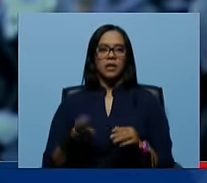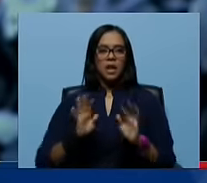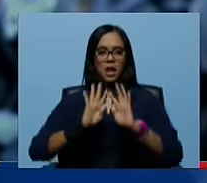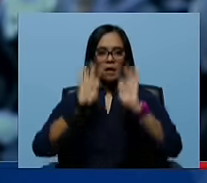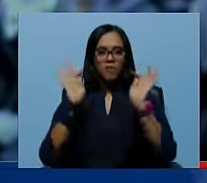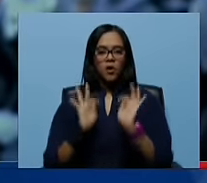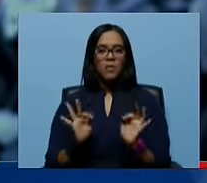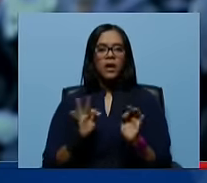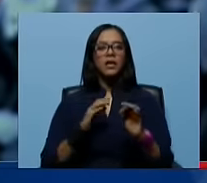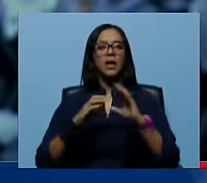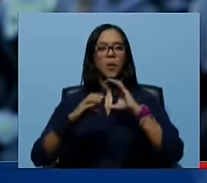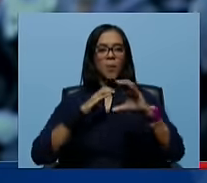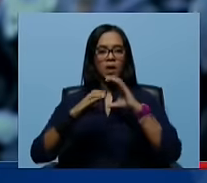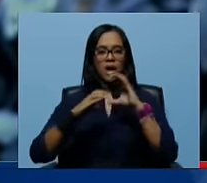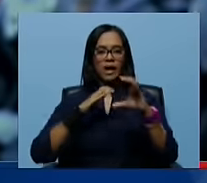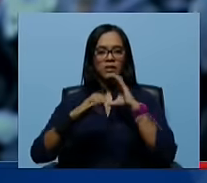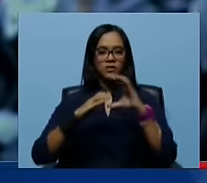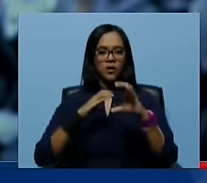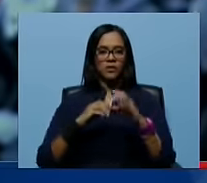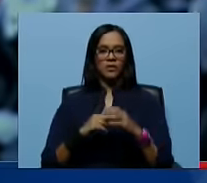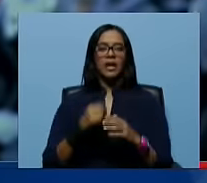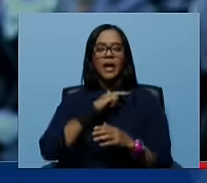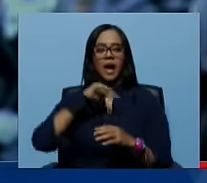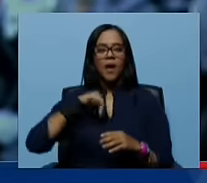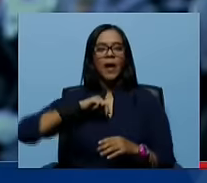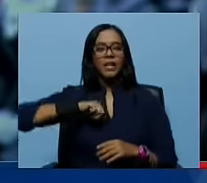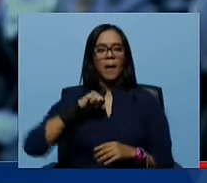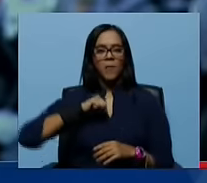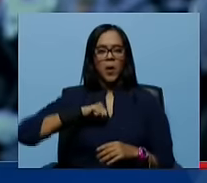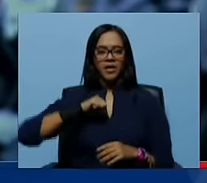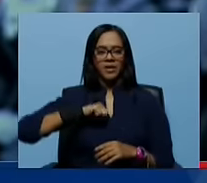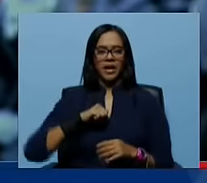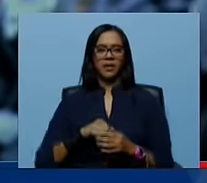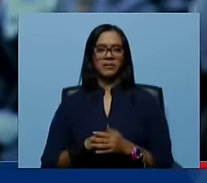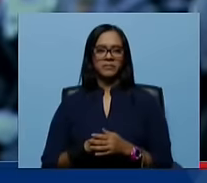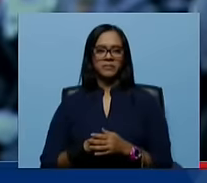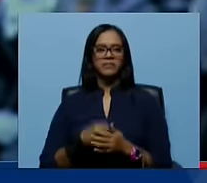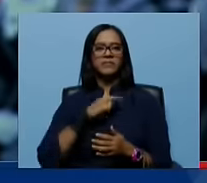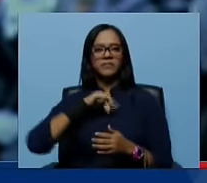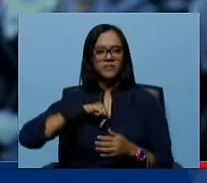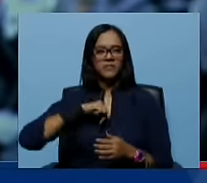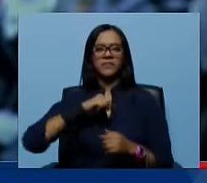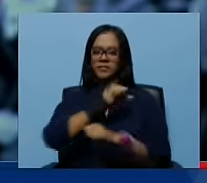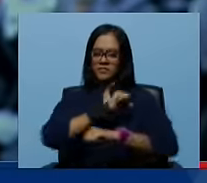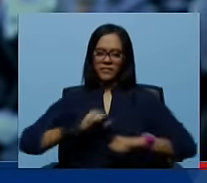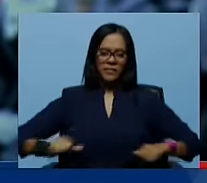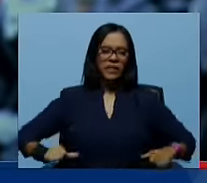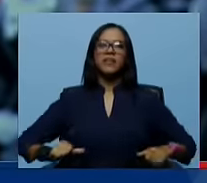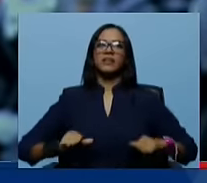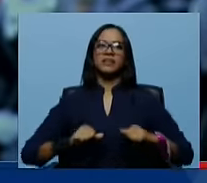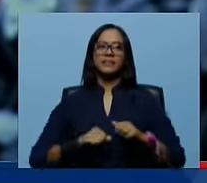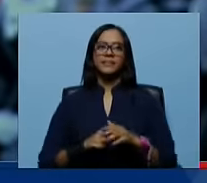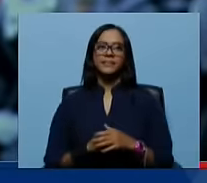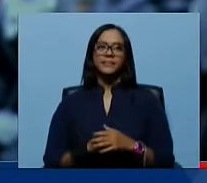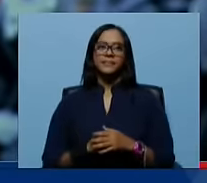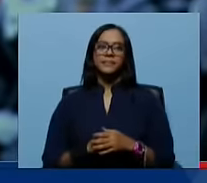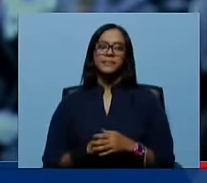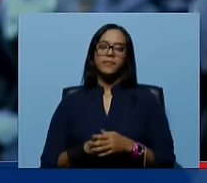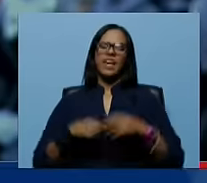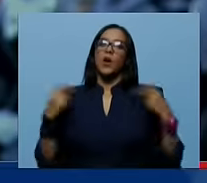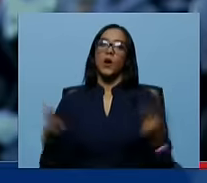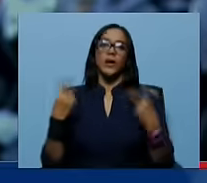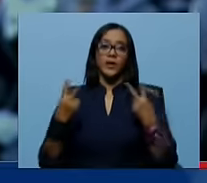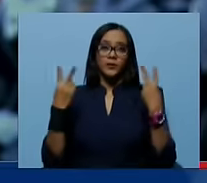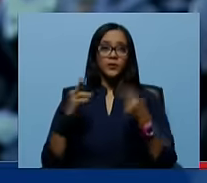de comunicación y nuestras policías y nuestra Guardia Nacional Bolivariana, gloriosos